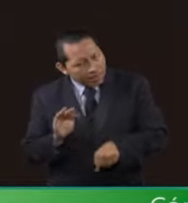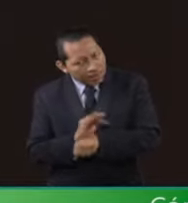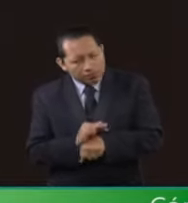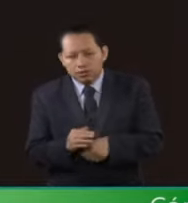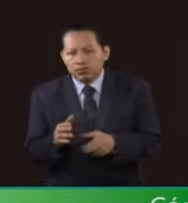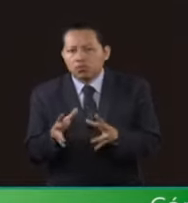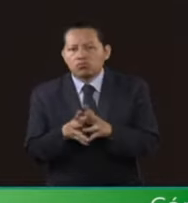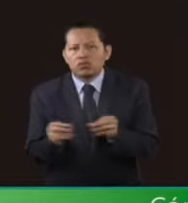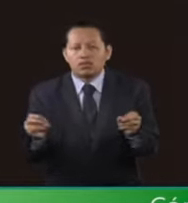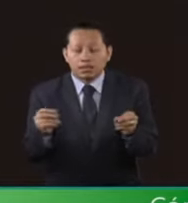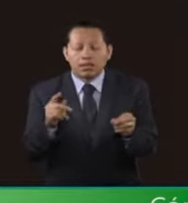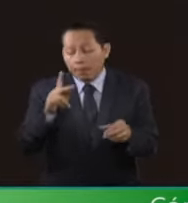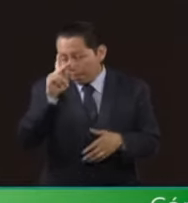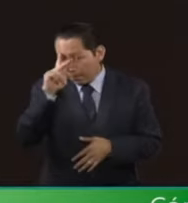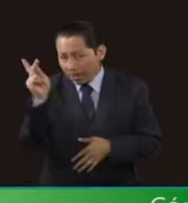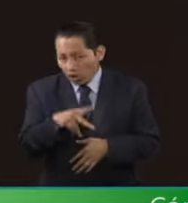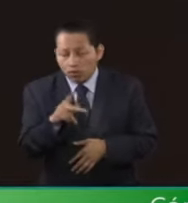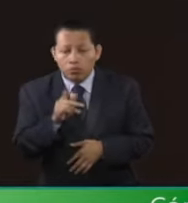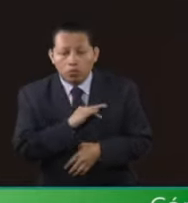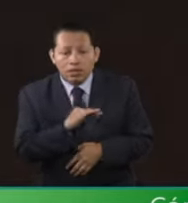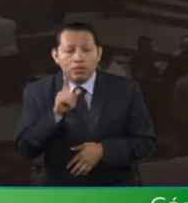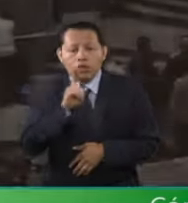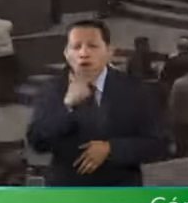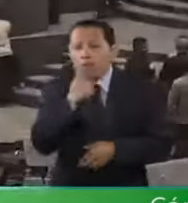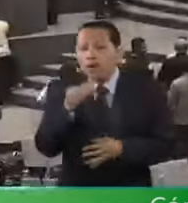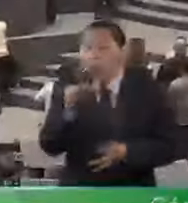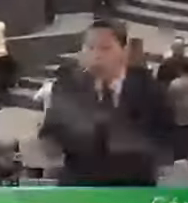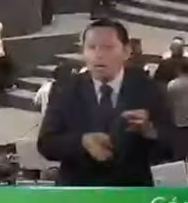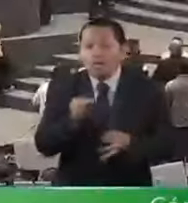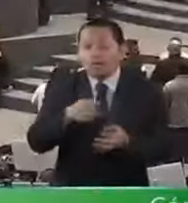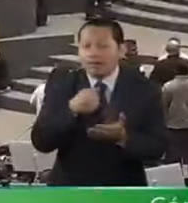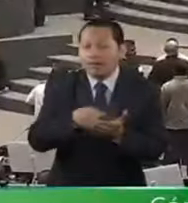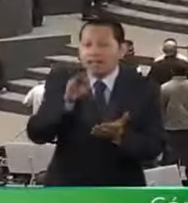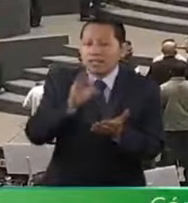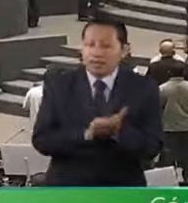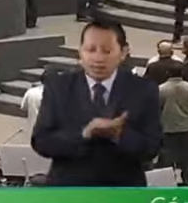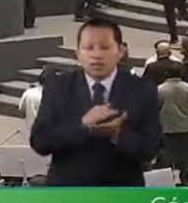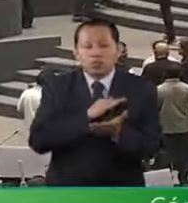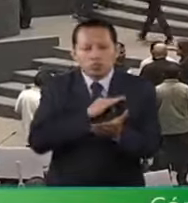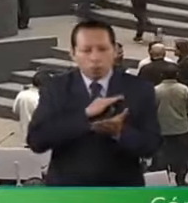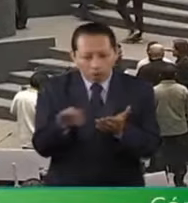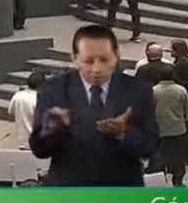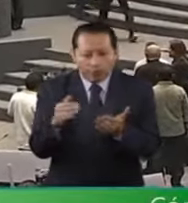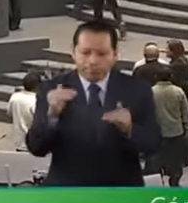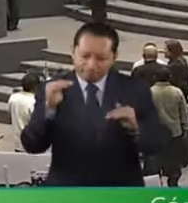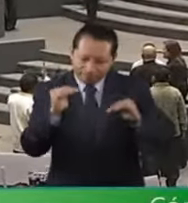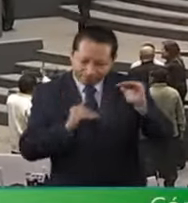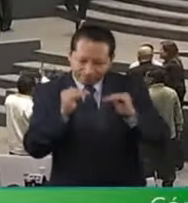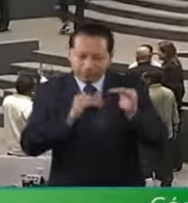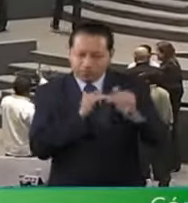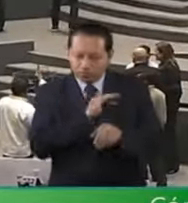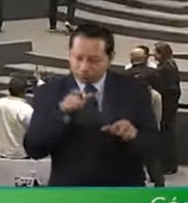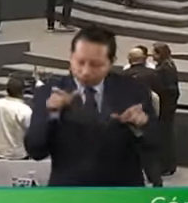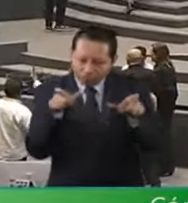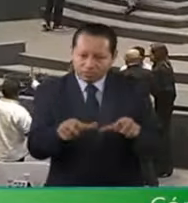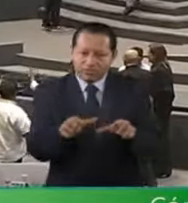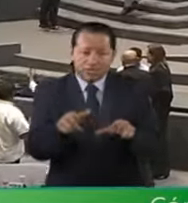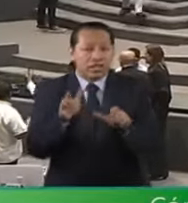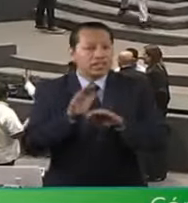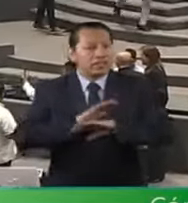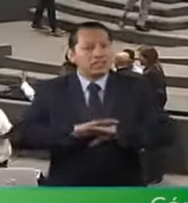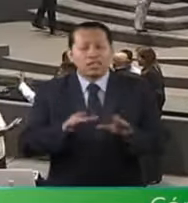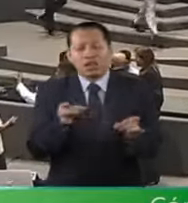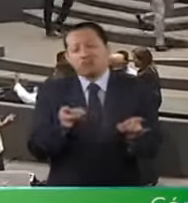existía. Y peor aún, las juezas y jueces valientes que podían ser contrapeso y frenarlos, ya los